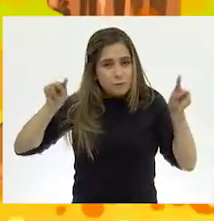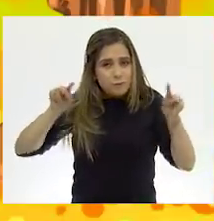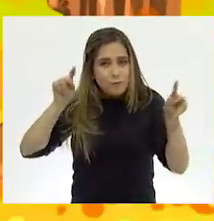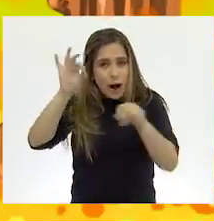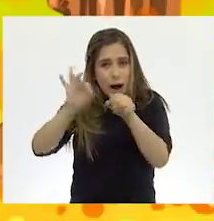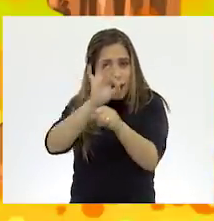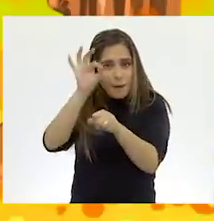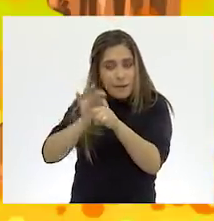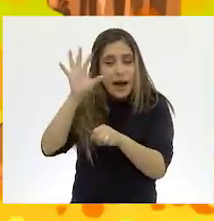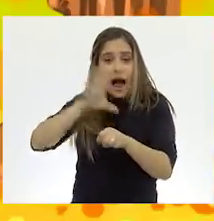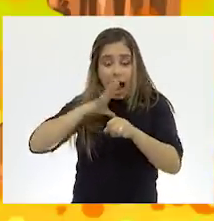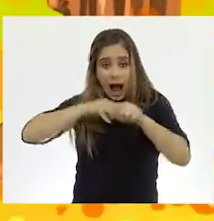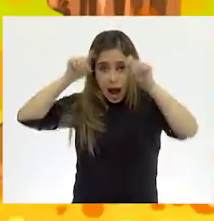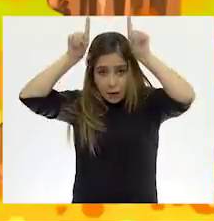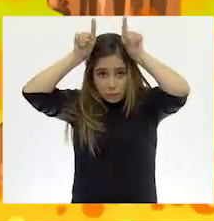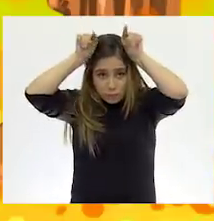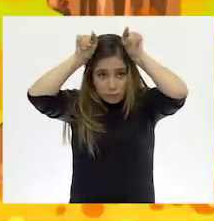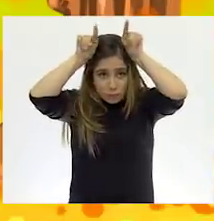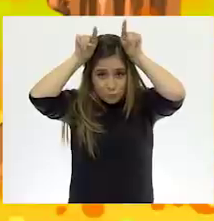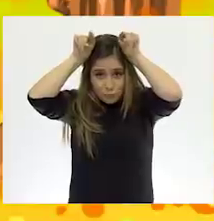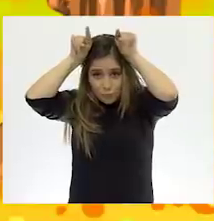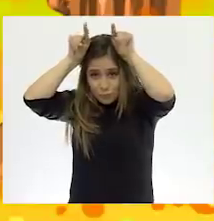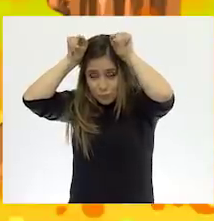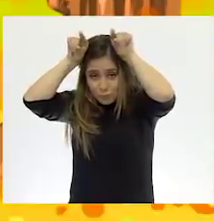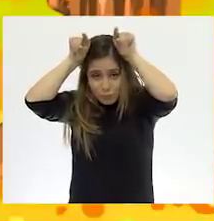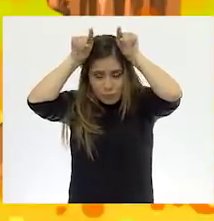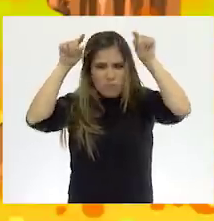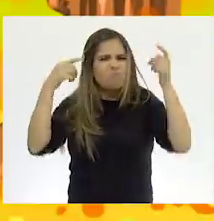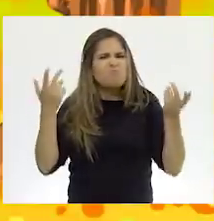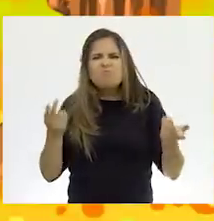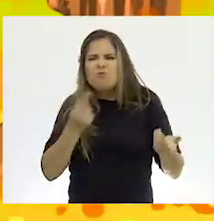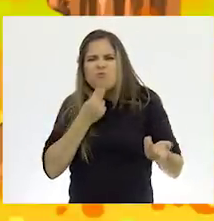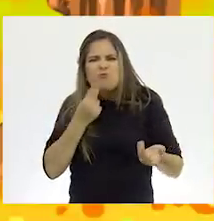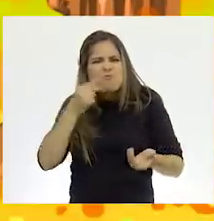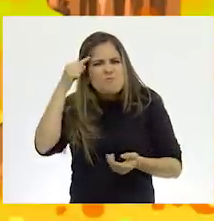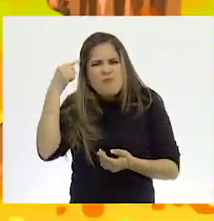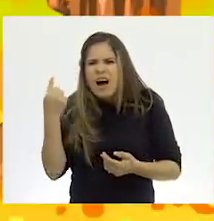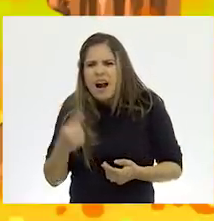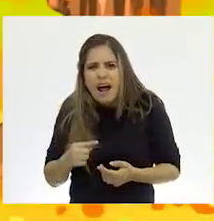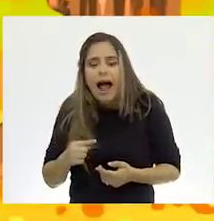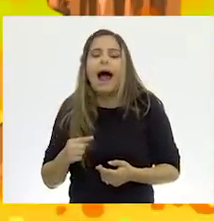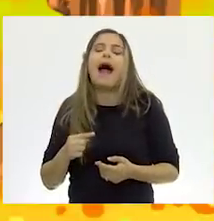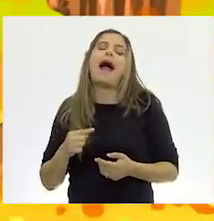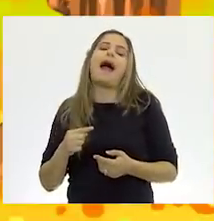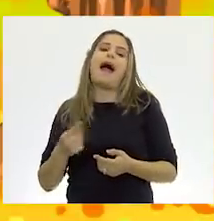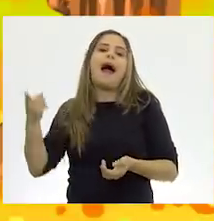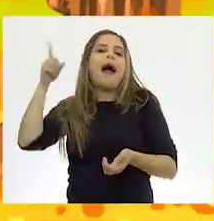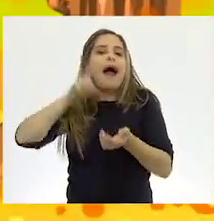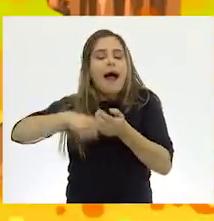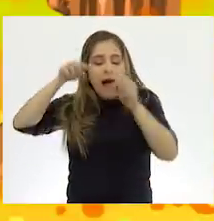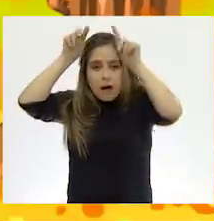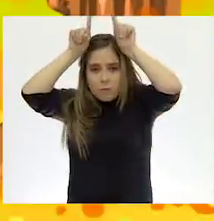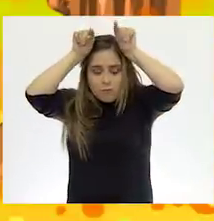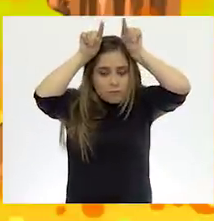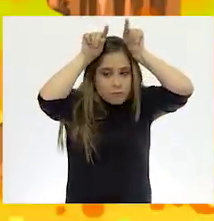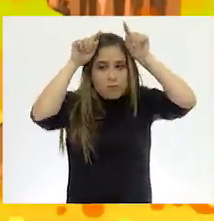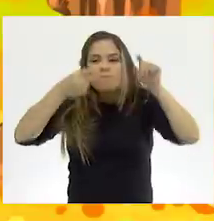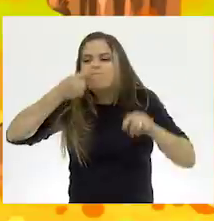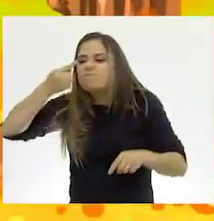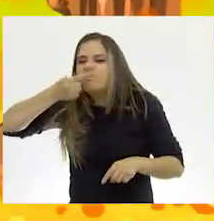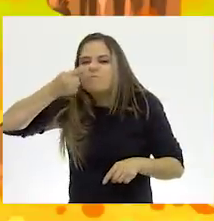unas antenas en la cabeza que cumplen la función de órganos del olfato y